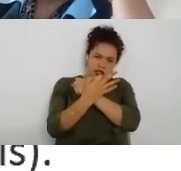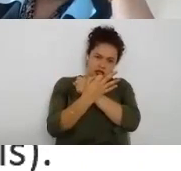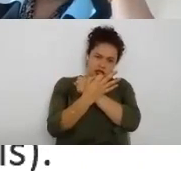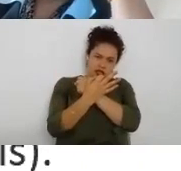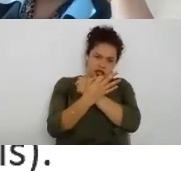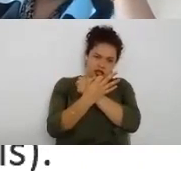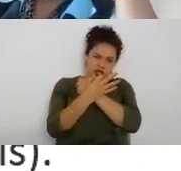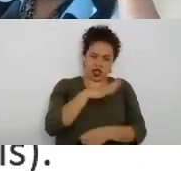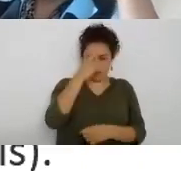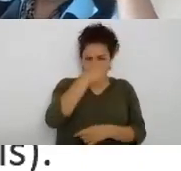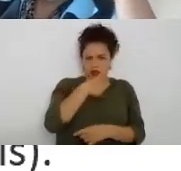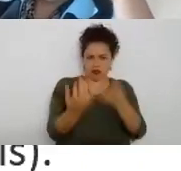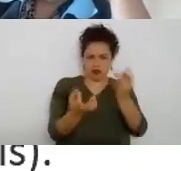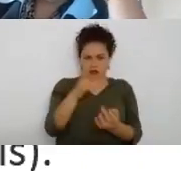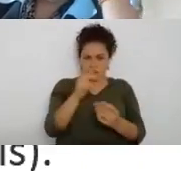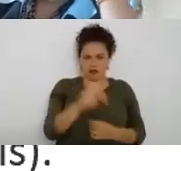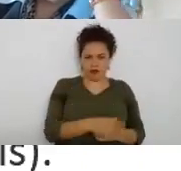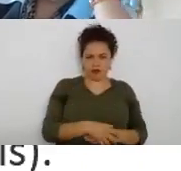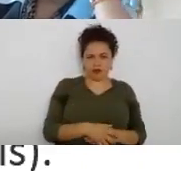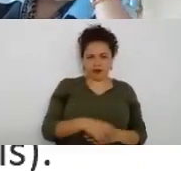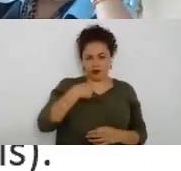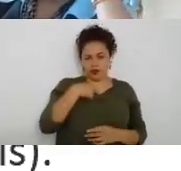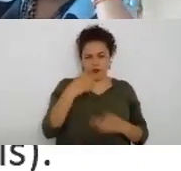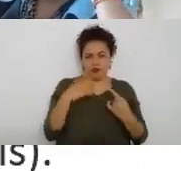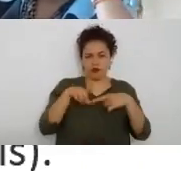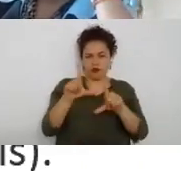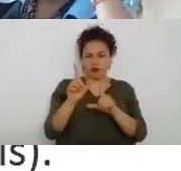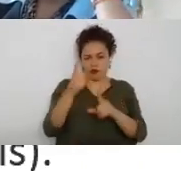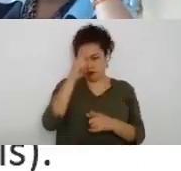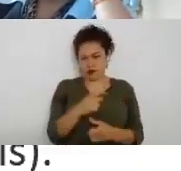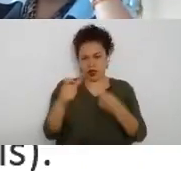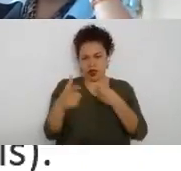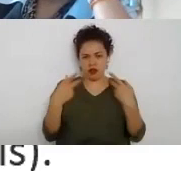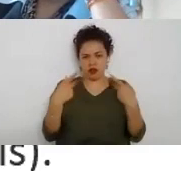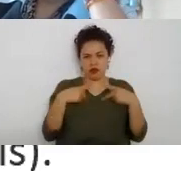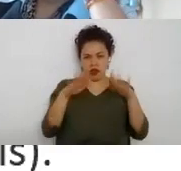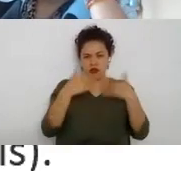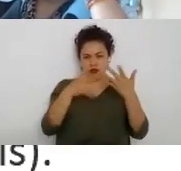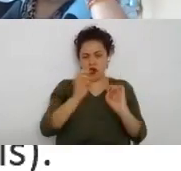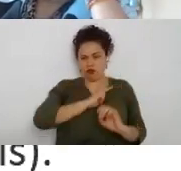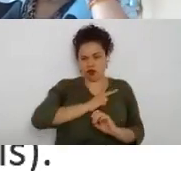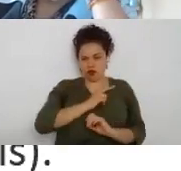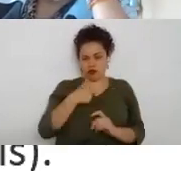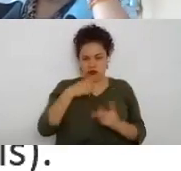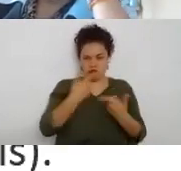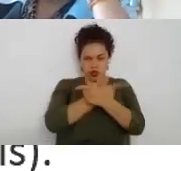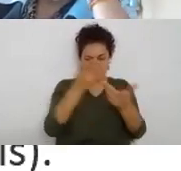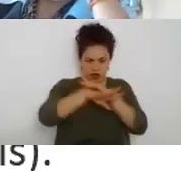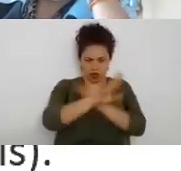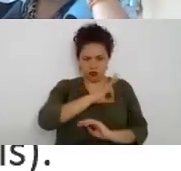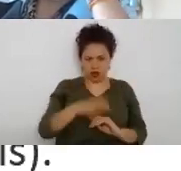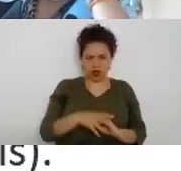la quemadura, ¿ok? Estoy dejándola expuesta a gérmenes o agentes externos, ¿de acuerdo? Y